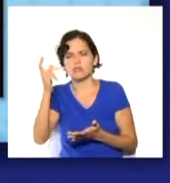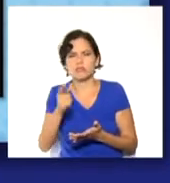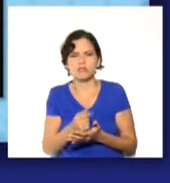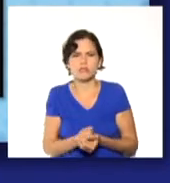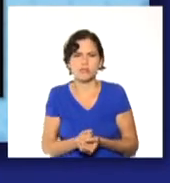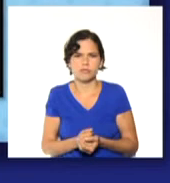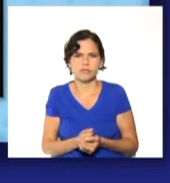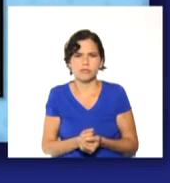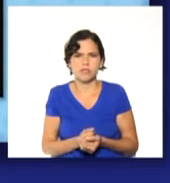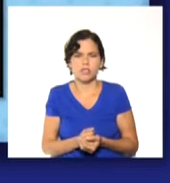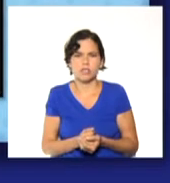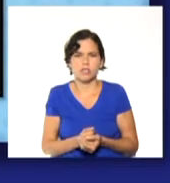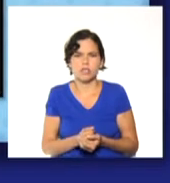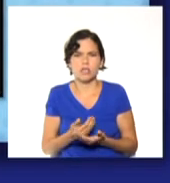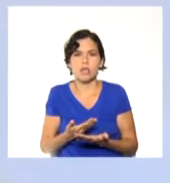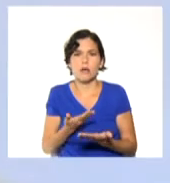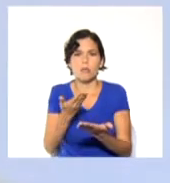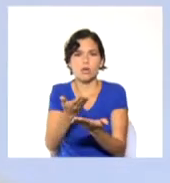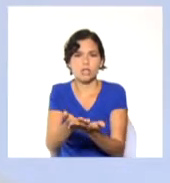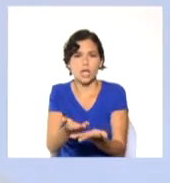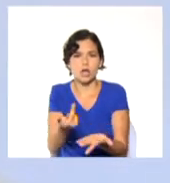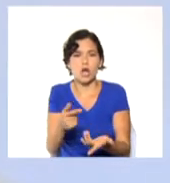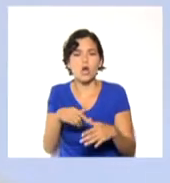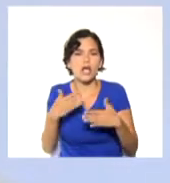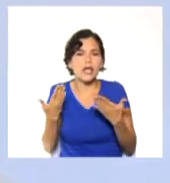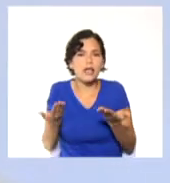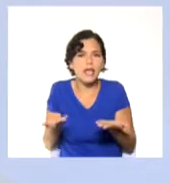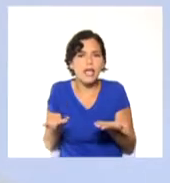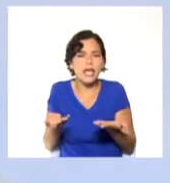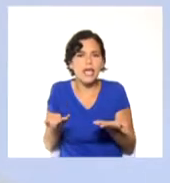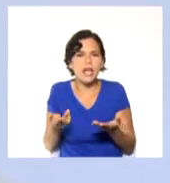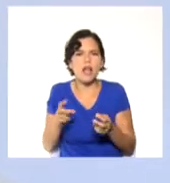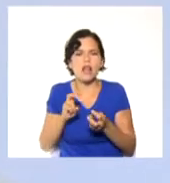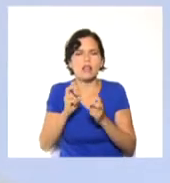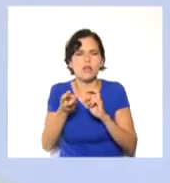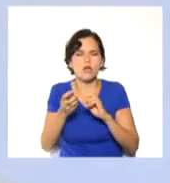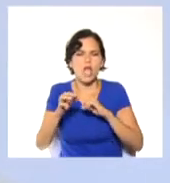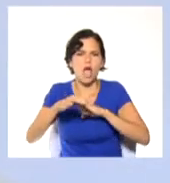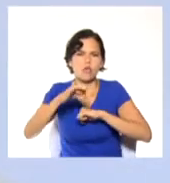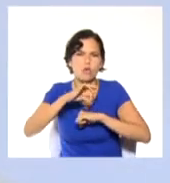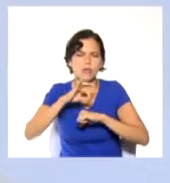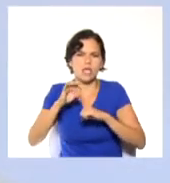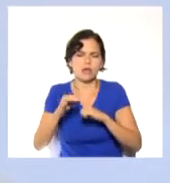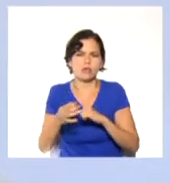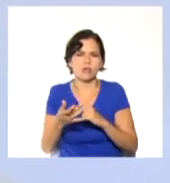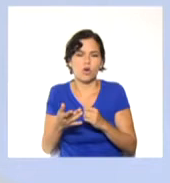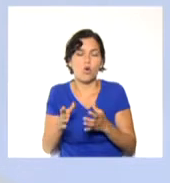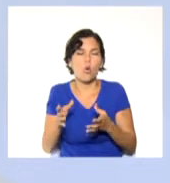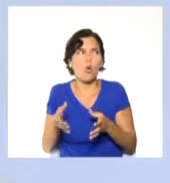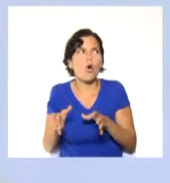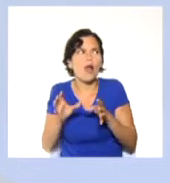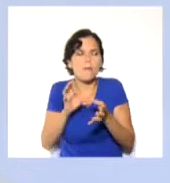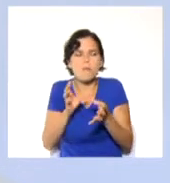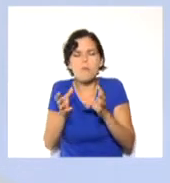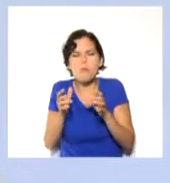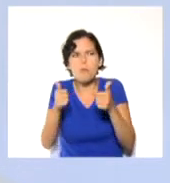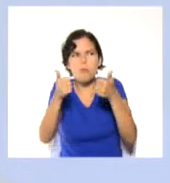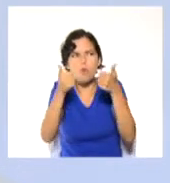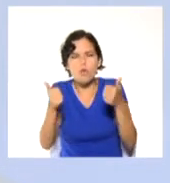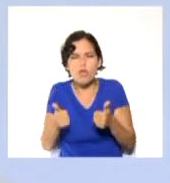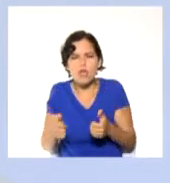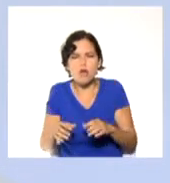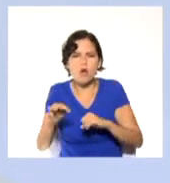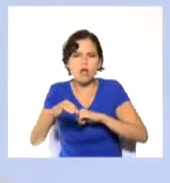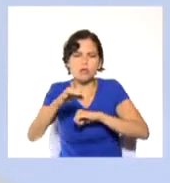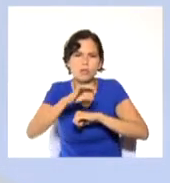épocas, aportaron a lo que era la teoría atómica o al modelo conocido hoy en día,